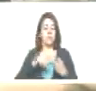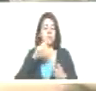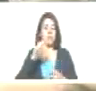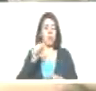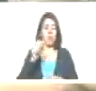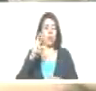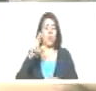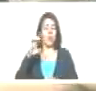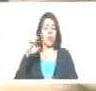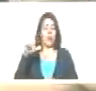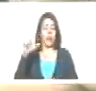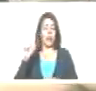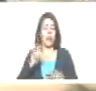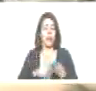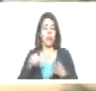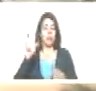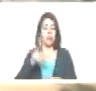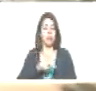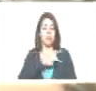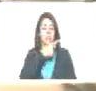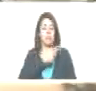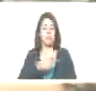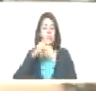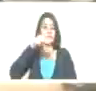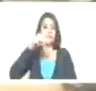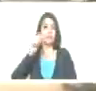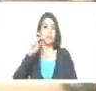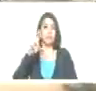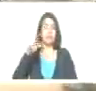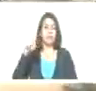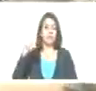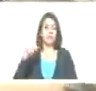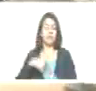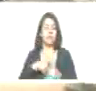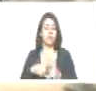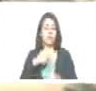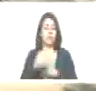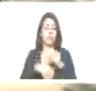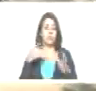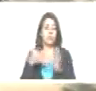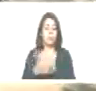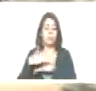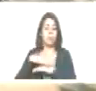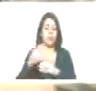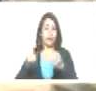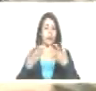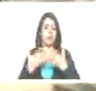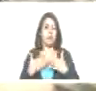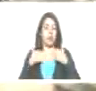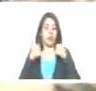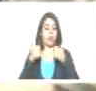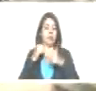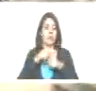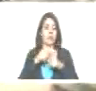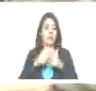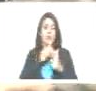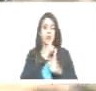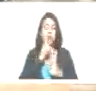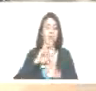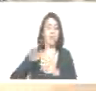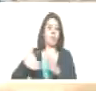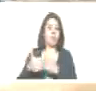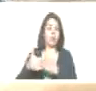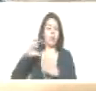al verso sencillo de Martí. Nombro al ave que nos trae un parabién, los nombro a todos cuando le canto a la